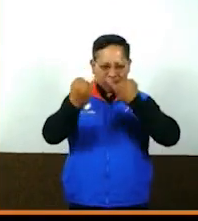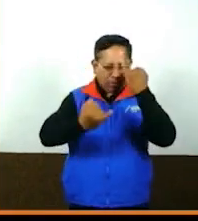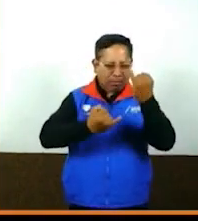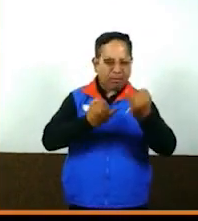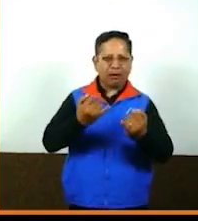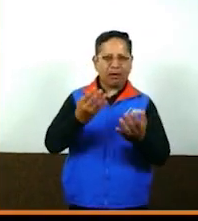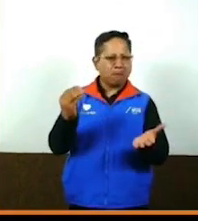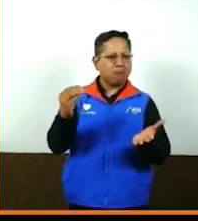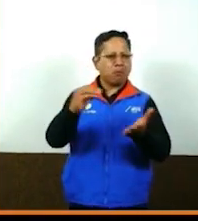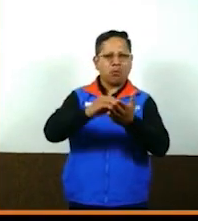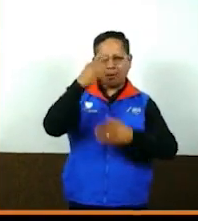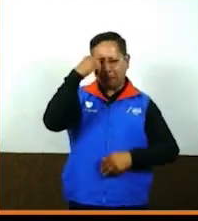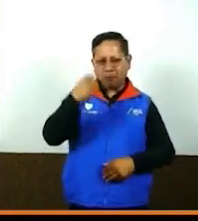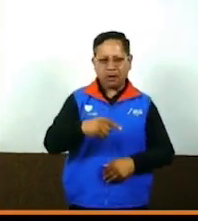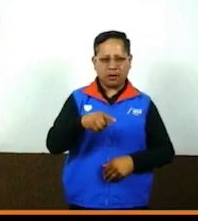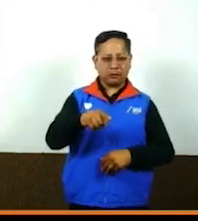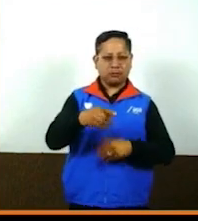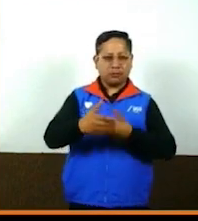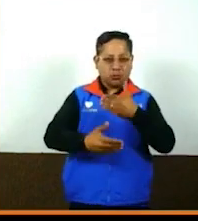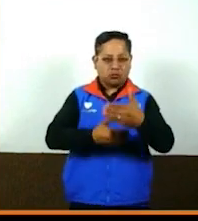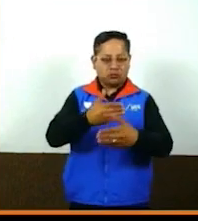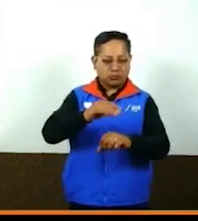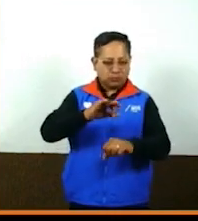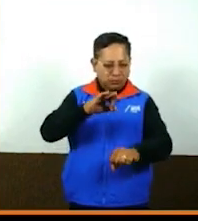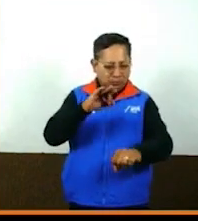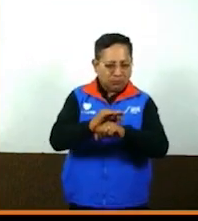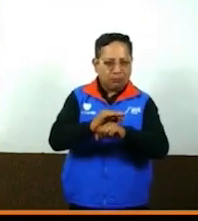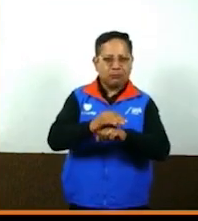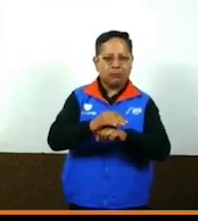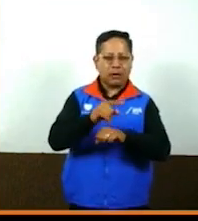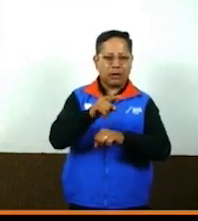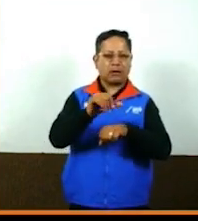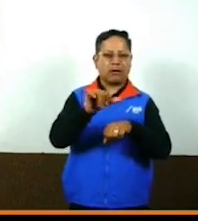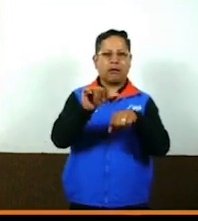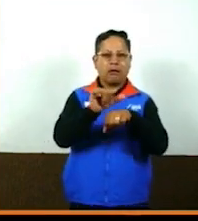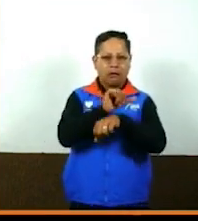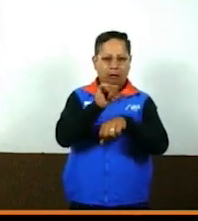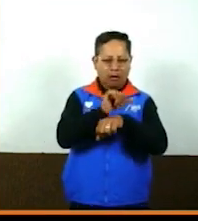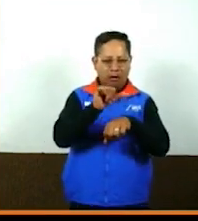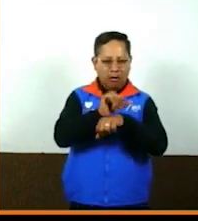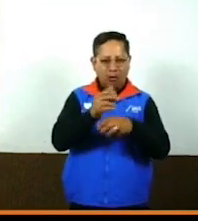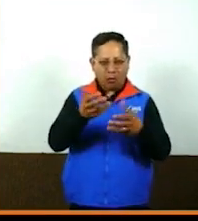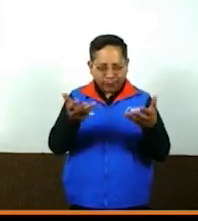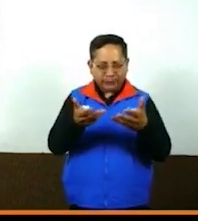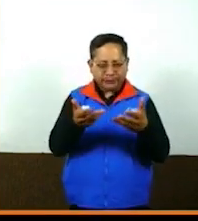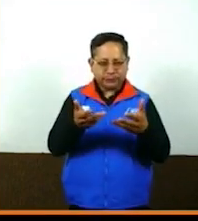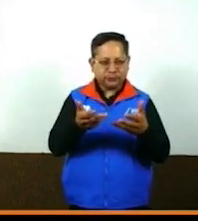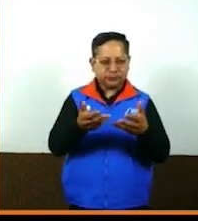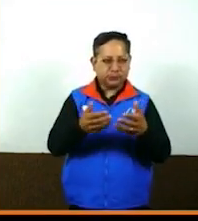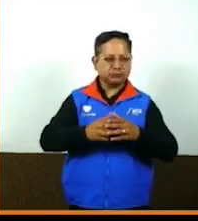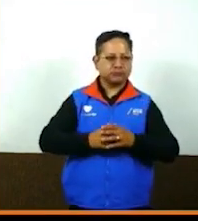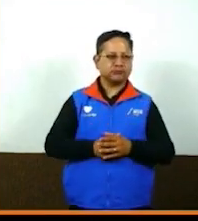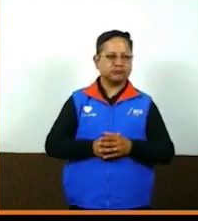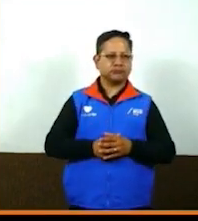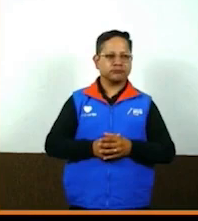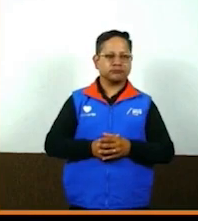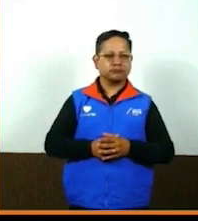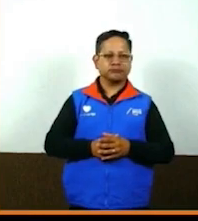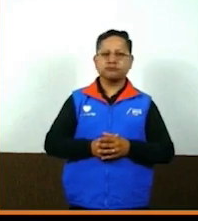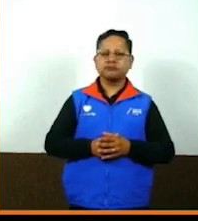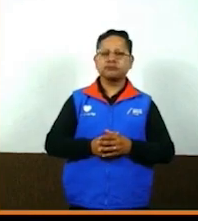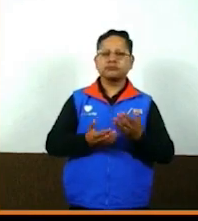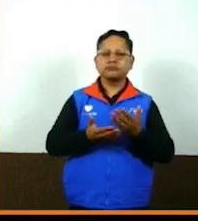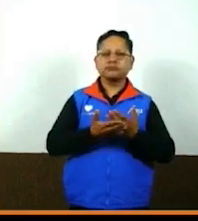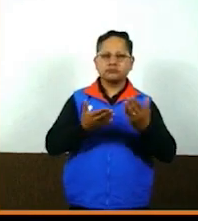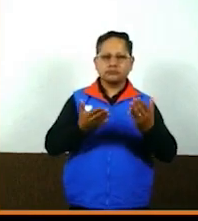que aporten y que mejoren los procesos en la construcción de los autos. Ese es por un lado. Y por otro lado,